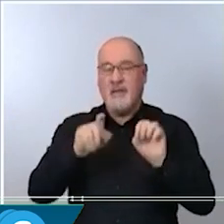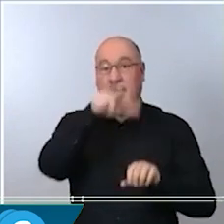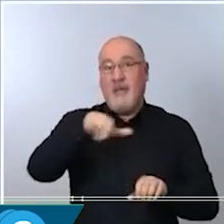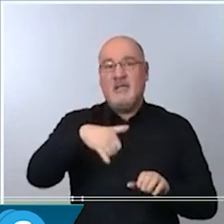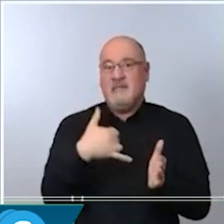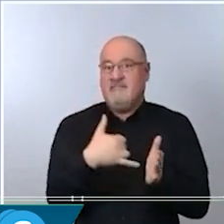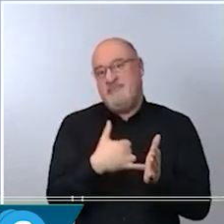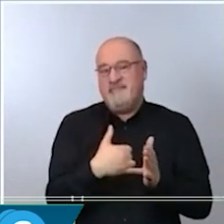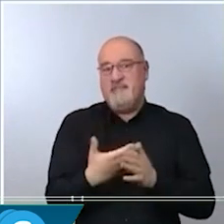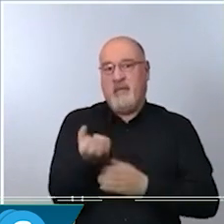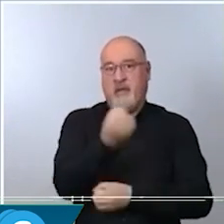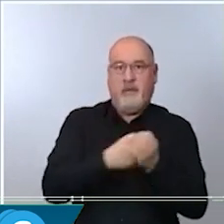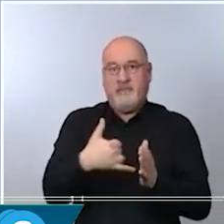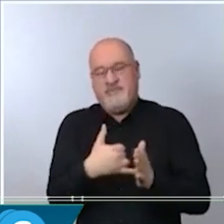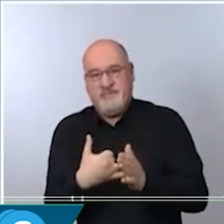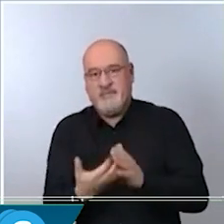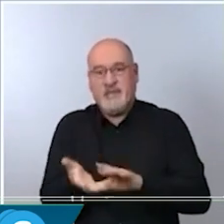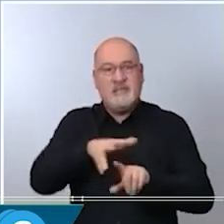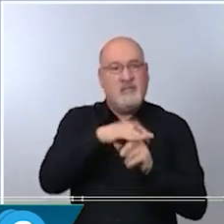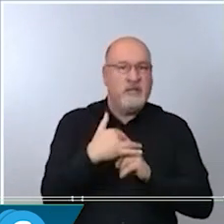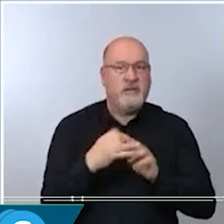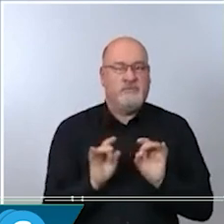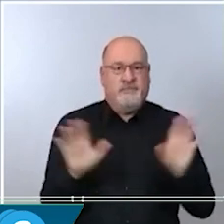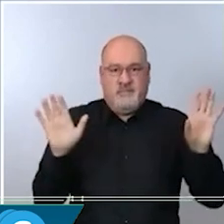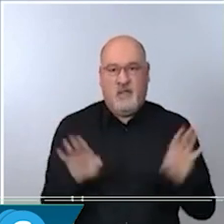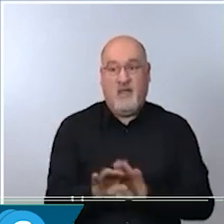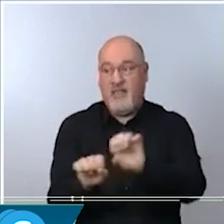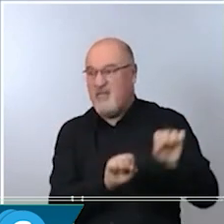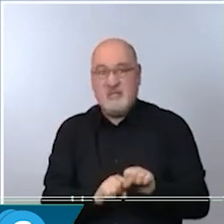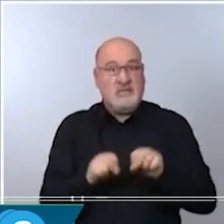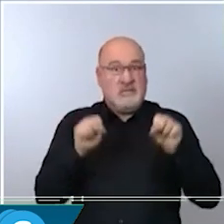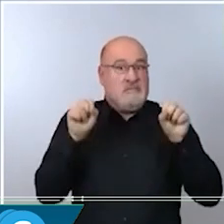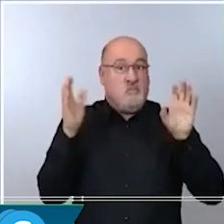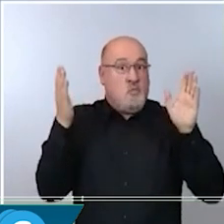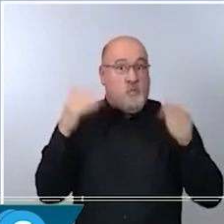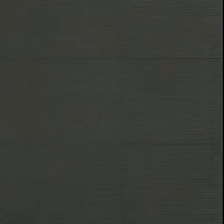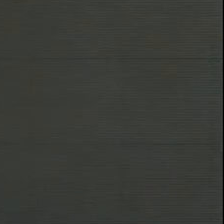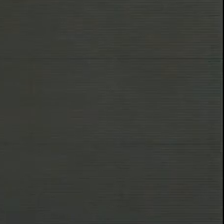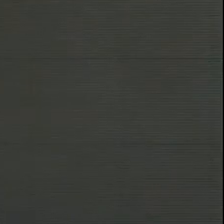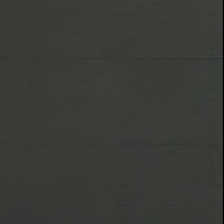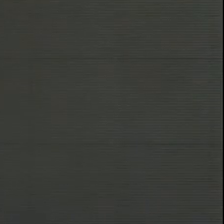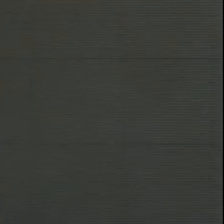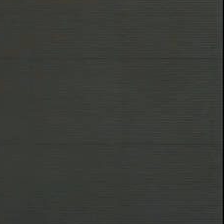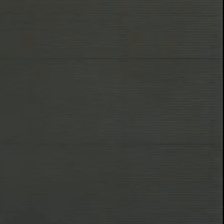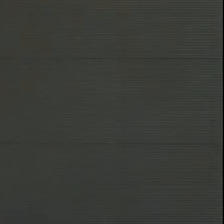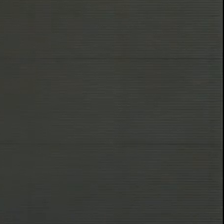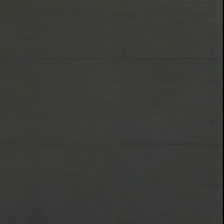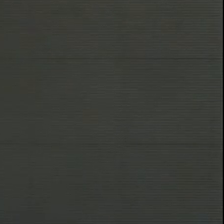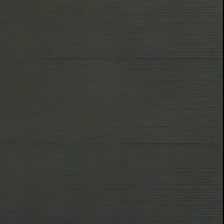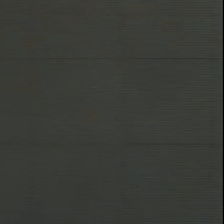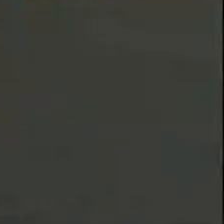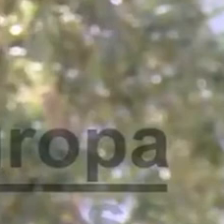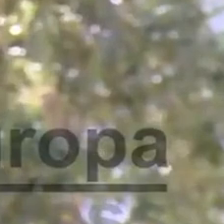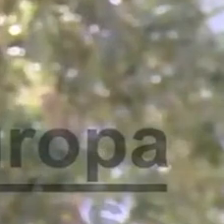añadido, lo que hace el ministro Garzón simplemente es destruirlas, ¿no? El presidente del gobierno, Pedro Sánchez,